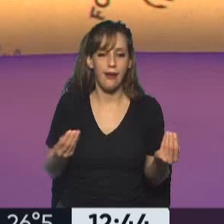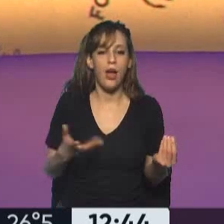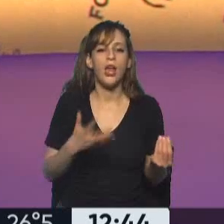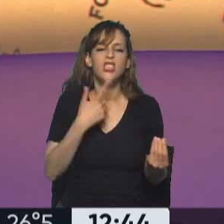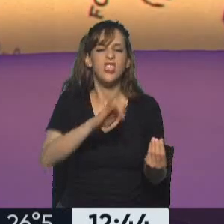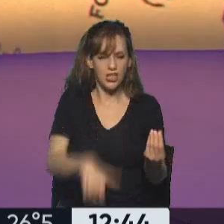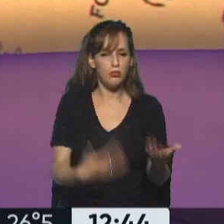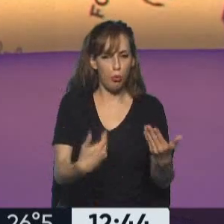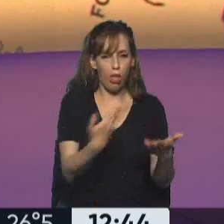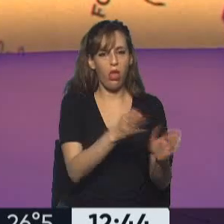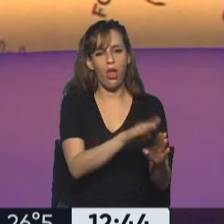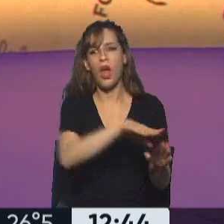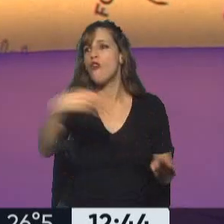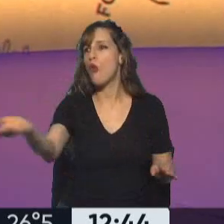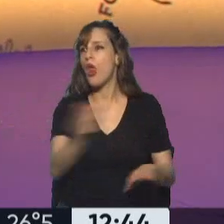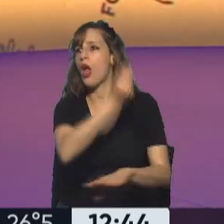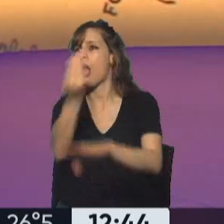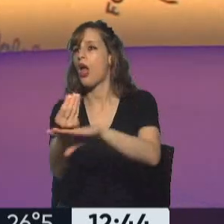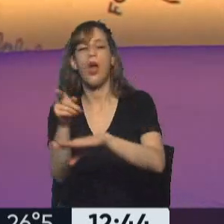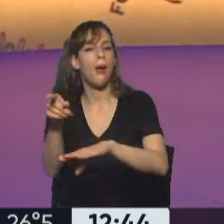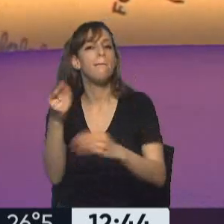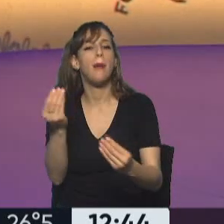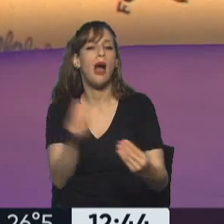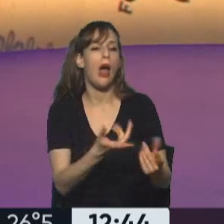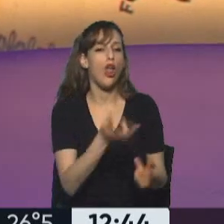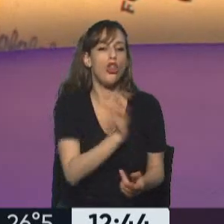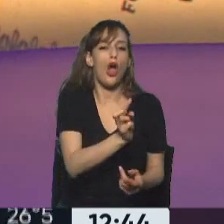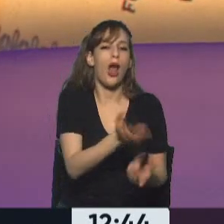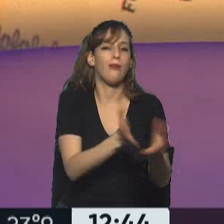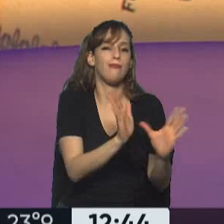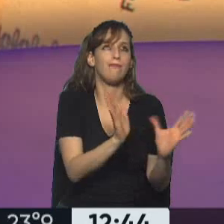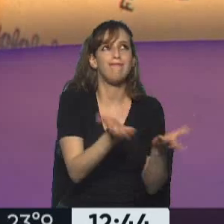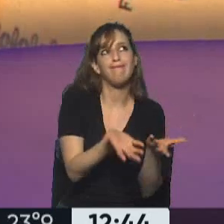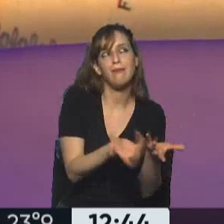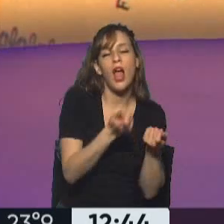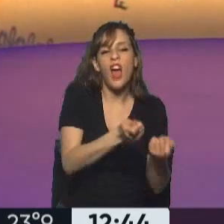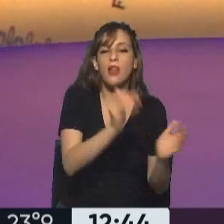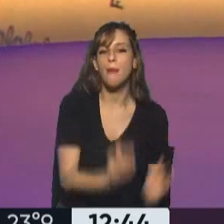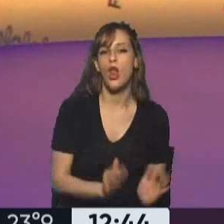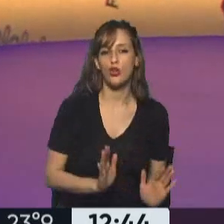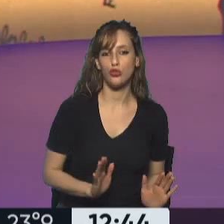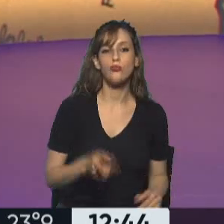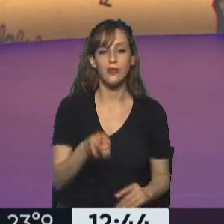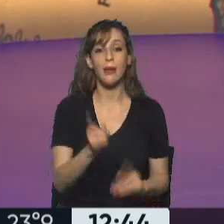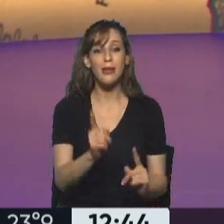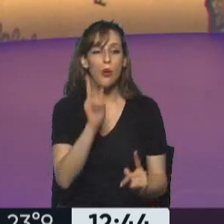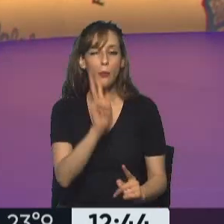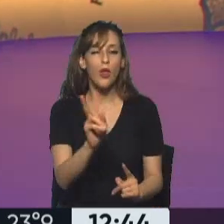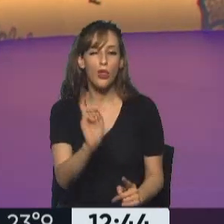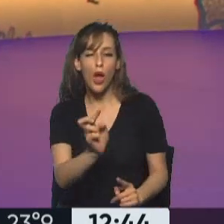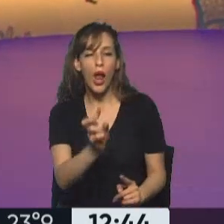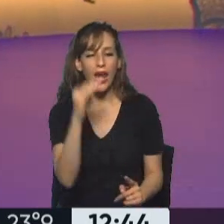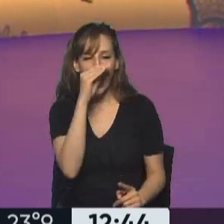descomprimir para que no te siga generando porque en realidad acá estamos viendo el blues pero lo que importa para este tipo de